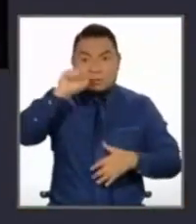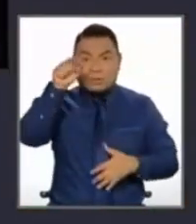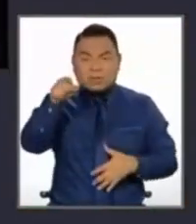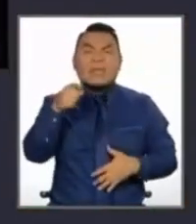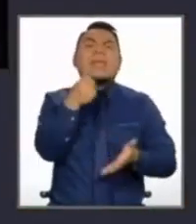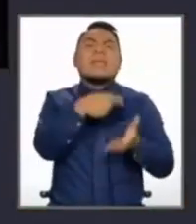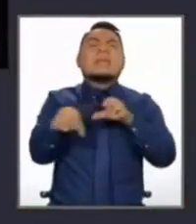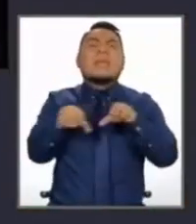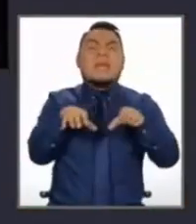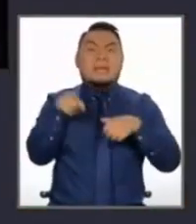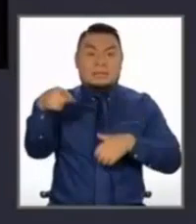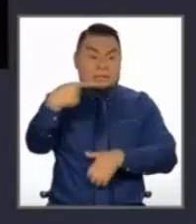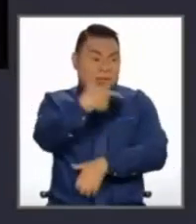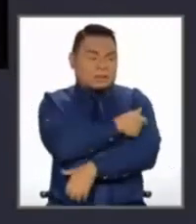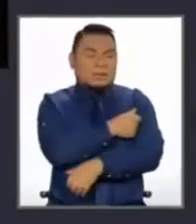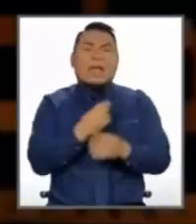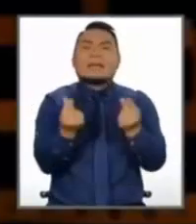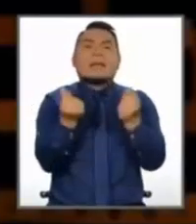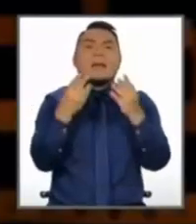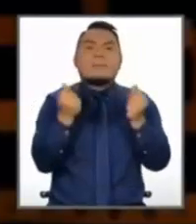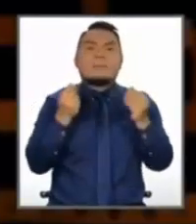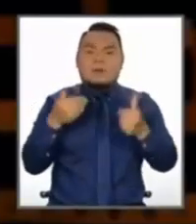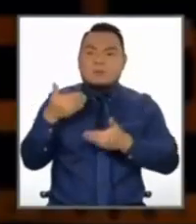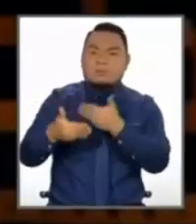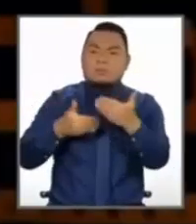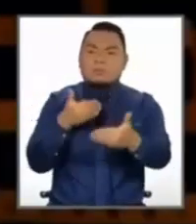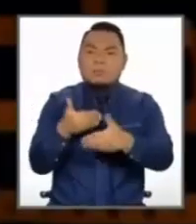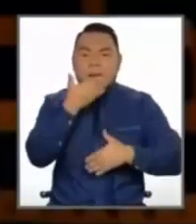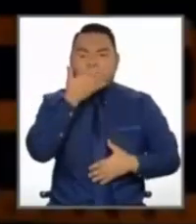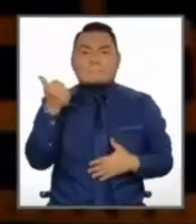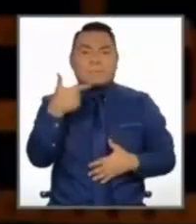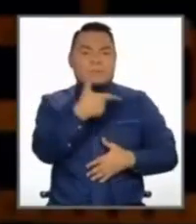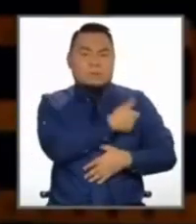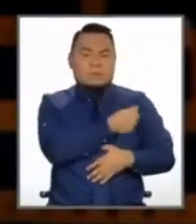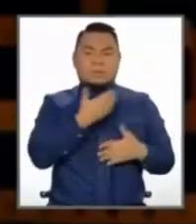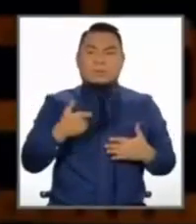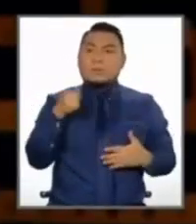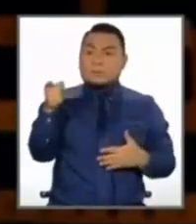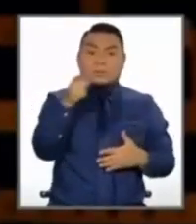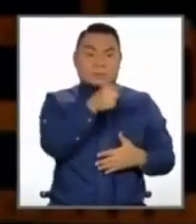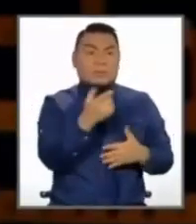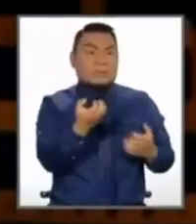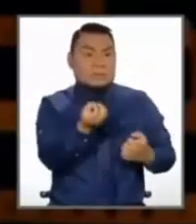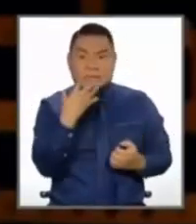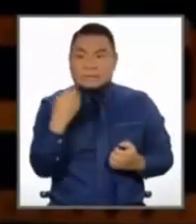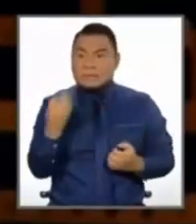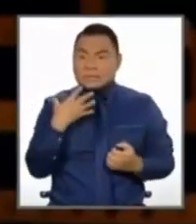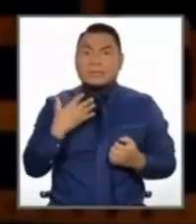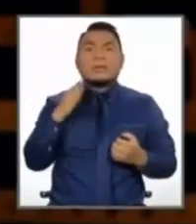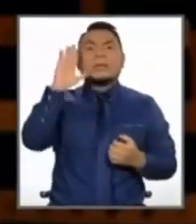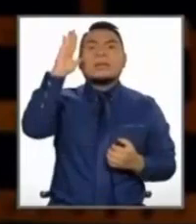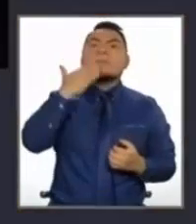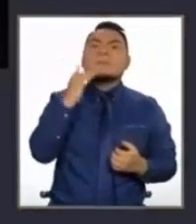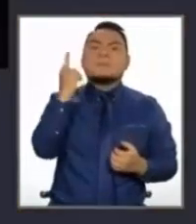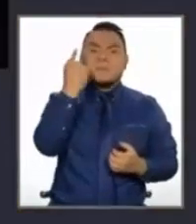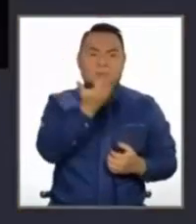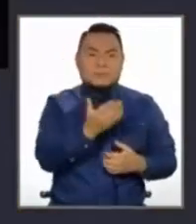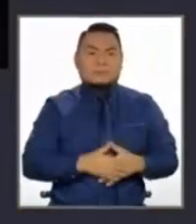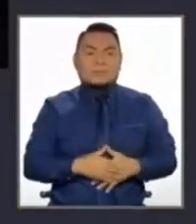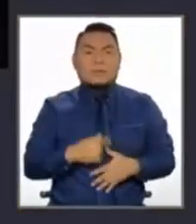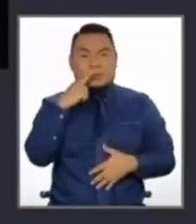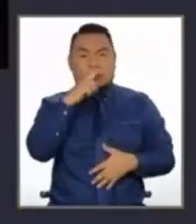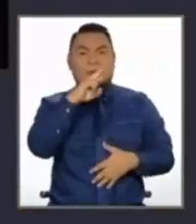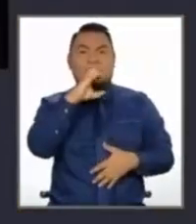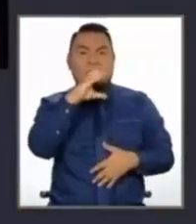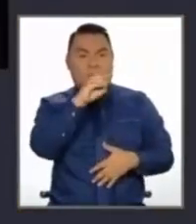gobiernos. ¿Qué hacer para mantener el ritmo y mejorar el ritmo de la vacunación? Si alguien quiere intervenir, por favor, levante la mano.